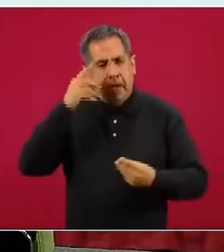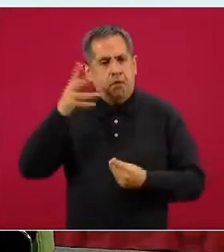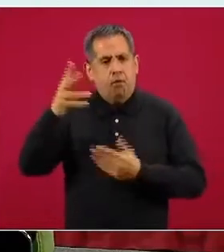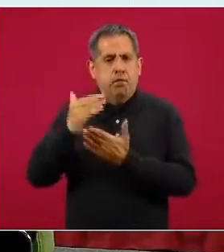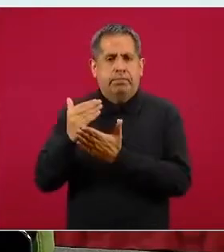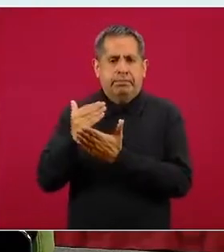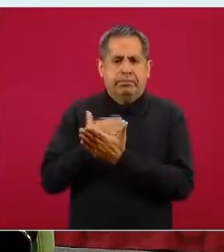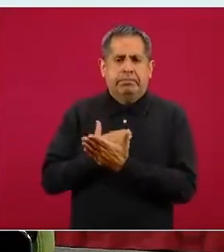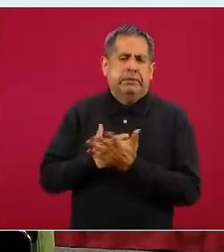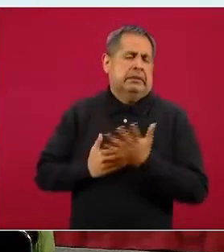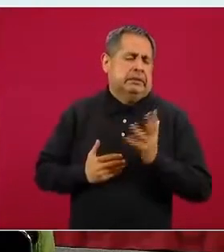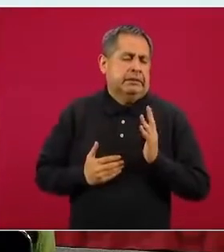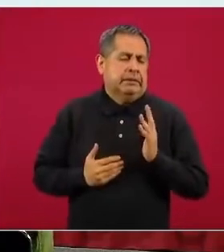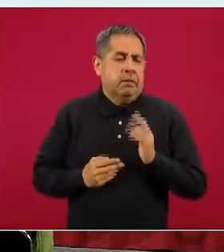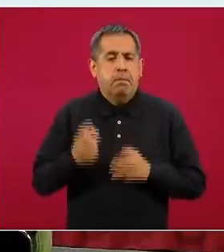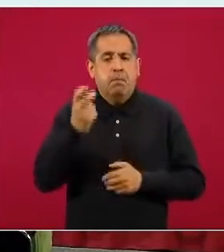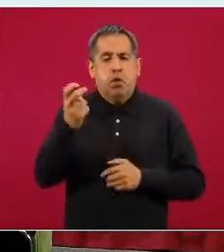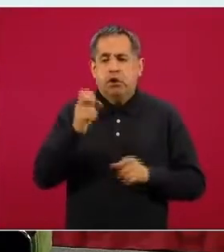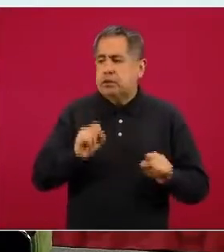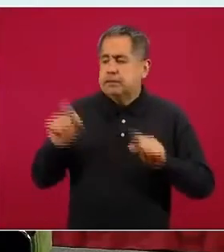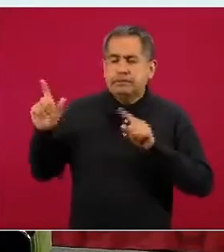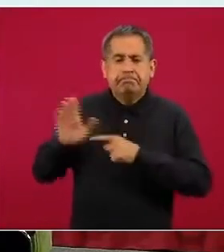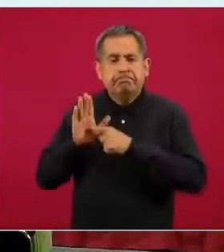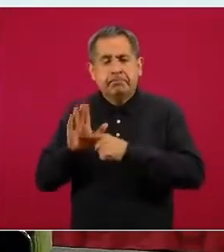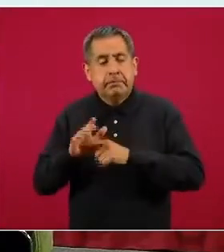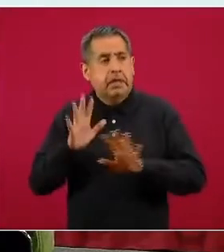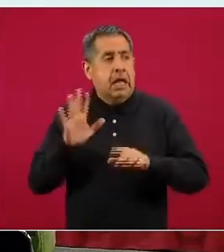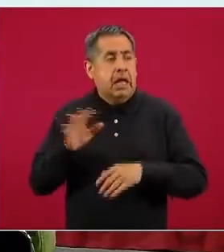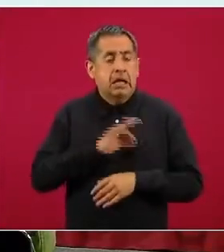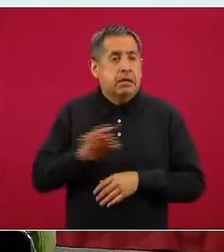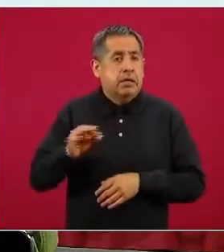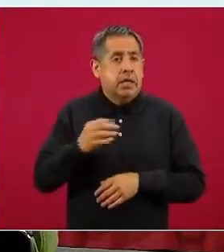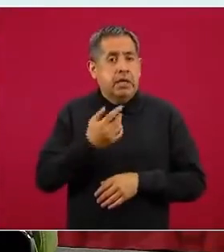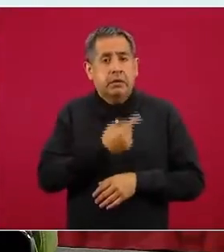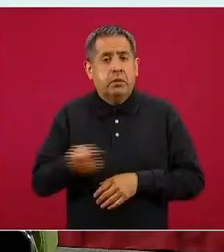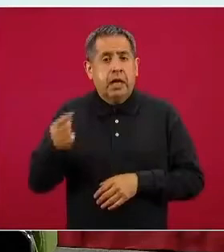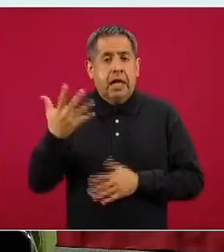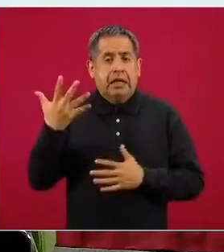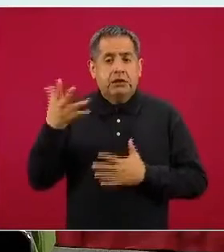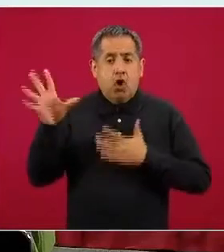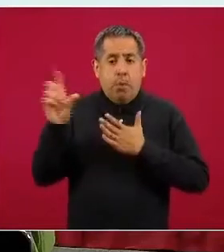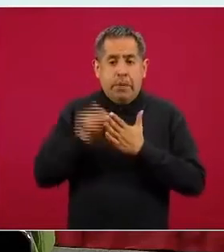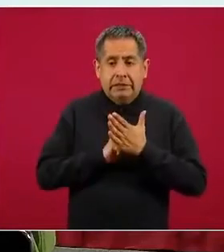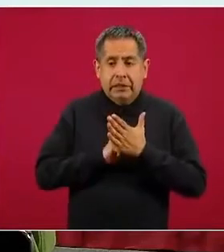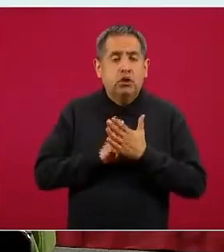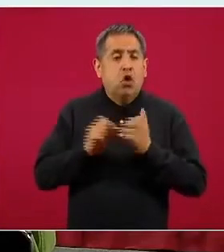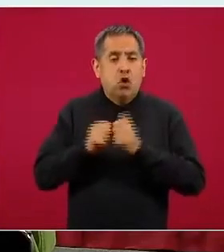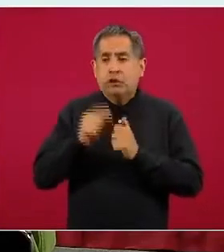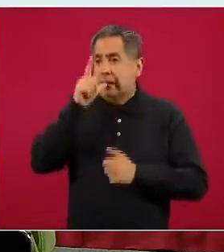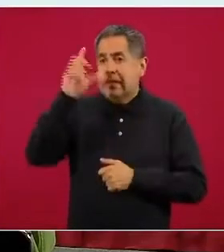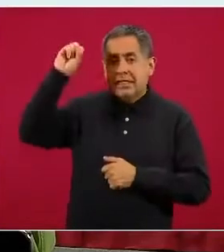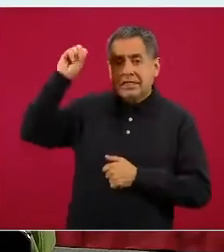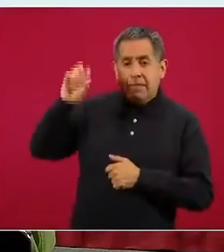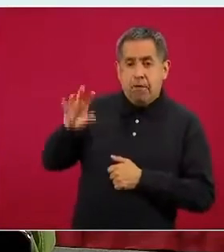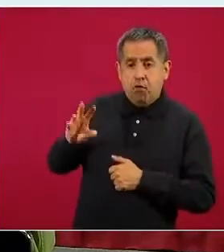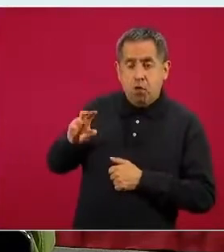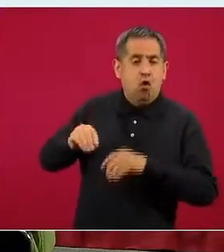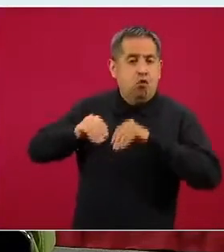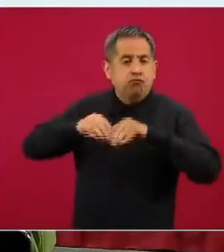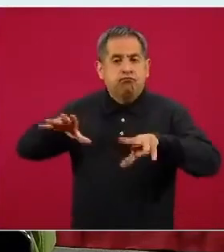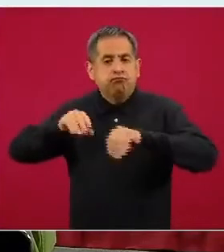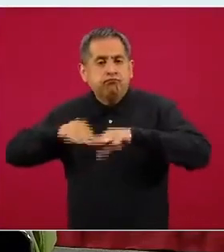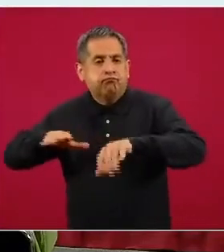los contagios. Es que se tienen ya más de 5 meses implementándose el semáforo de riesgo COVID en este marco de la